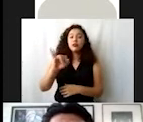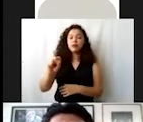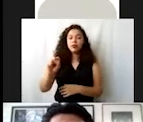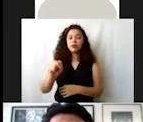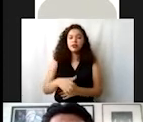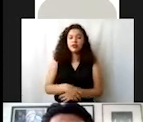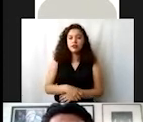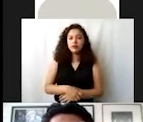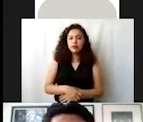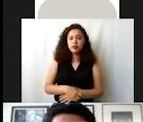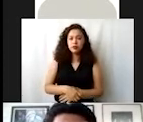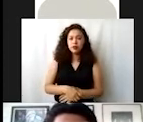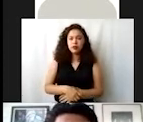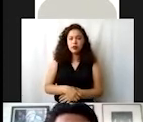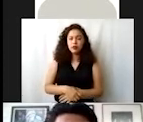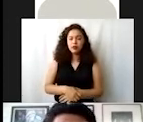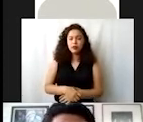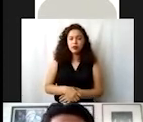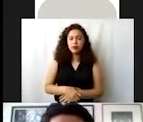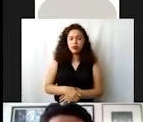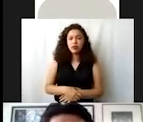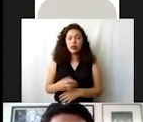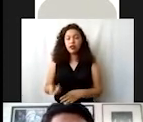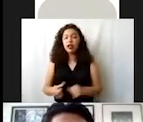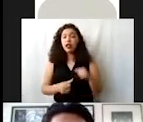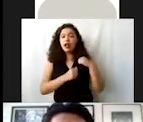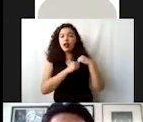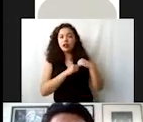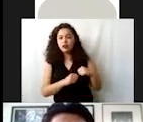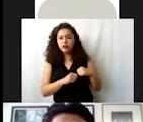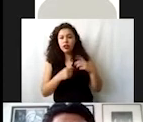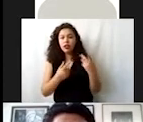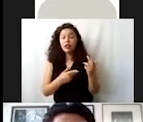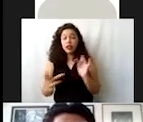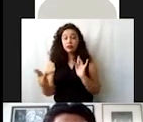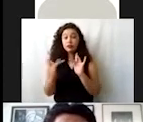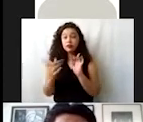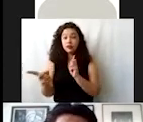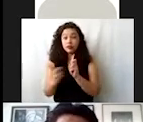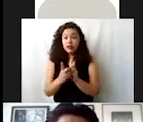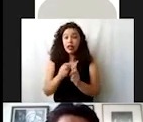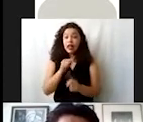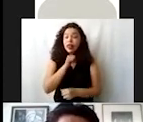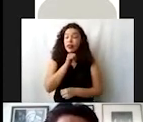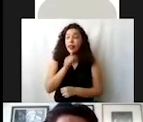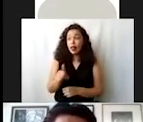¿sí? Que si la autoridad no te localiza o